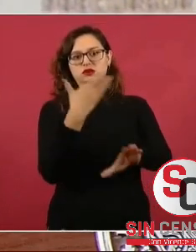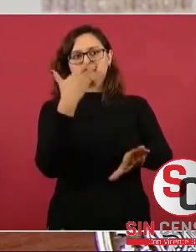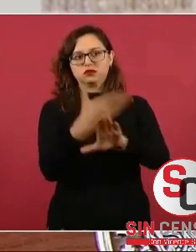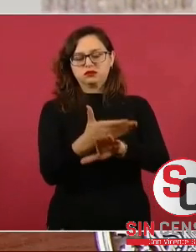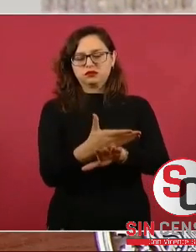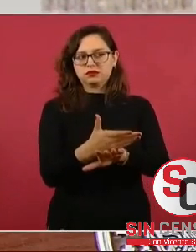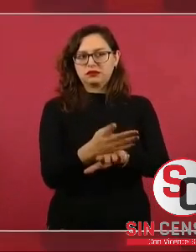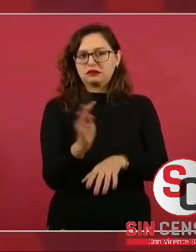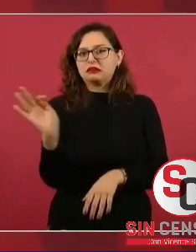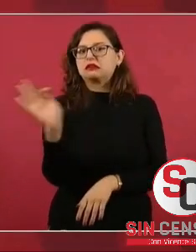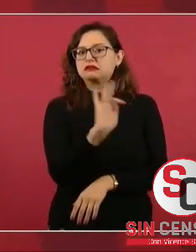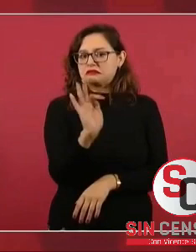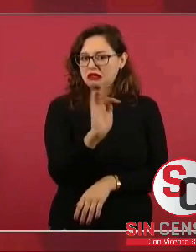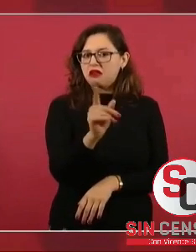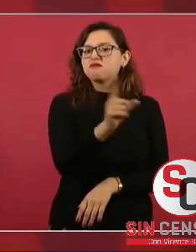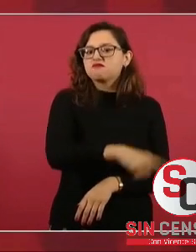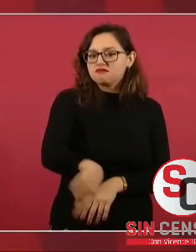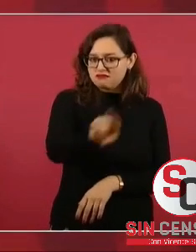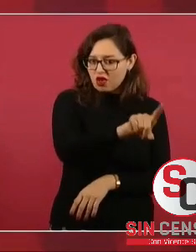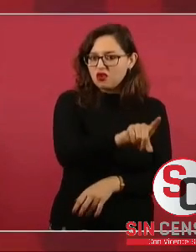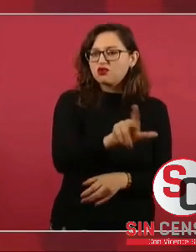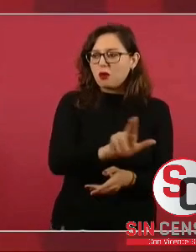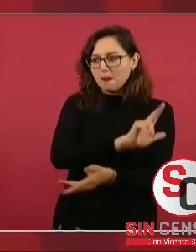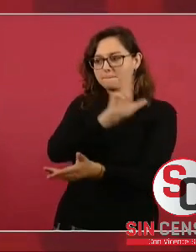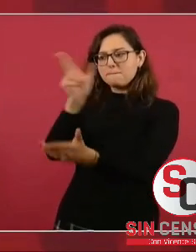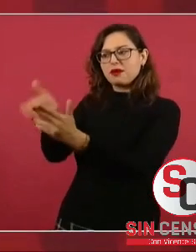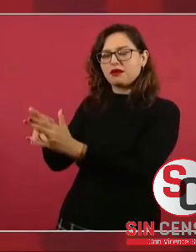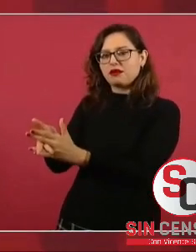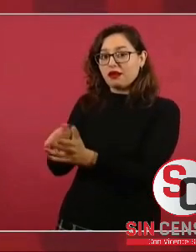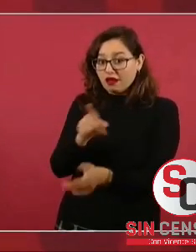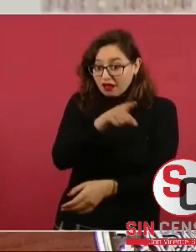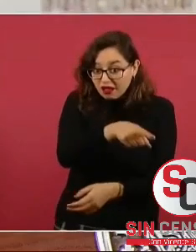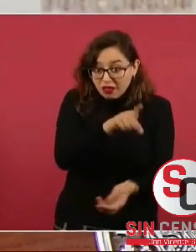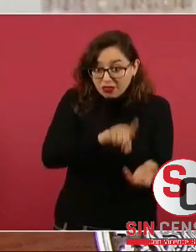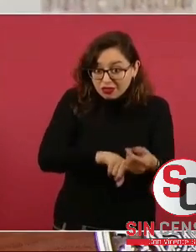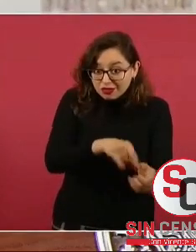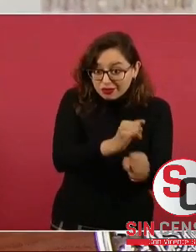tomó la decisión de atraer el caso.